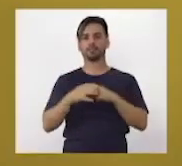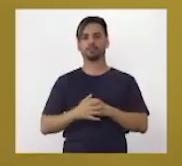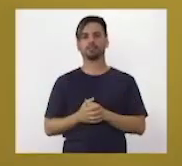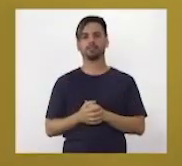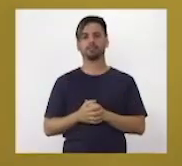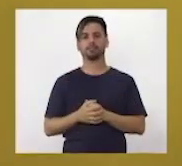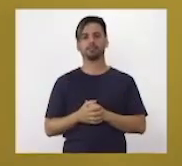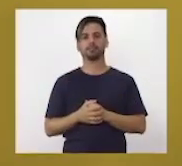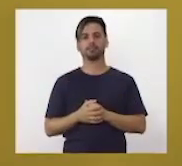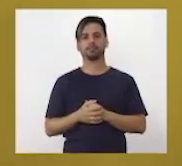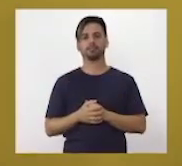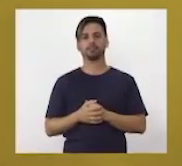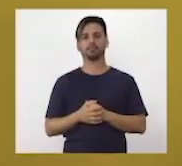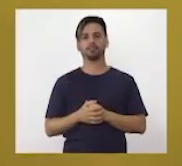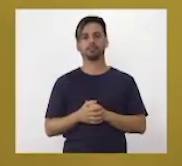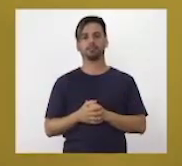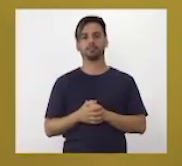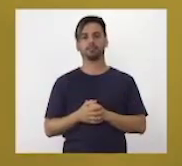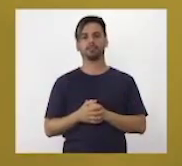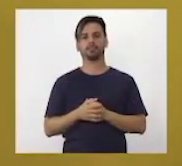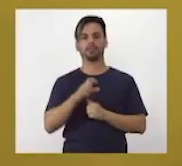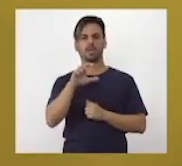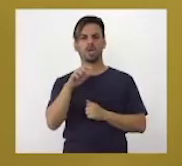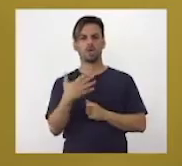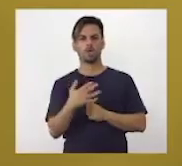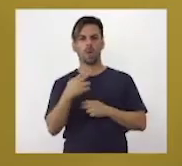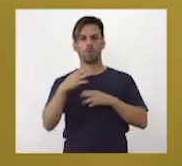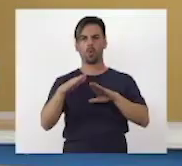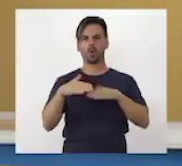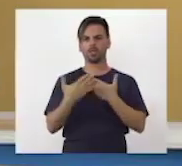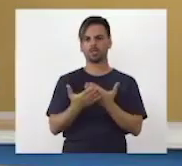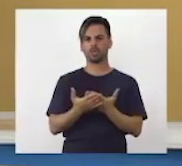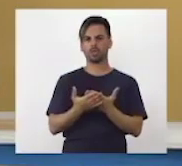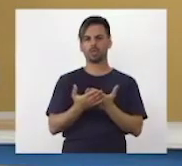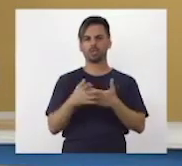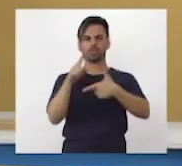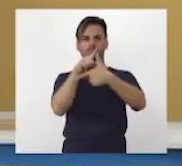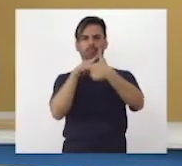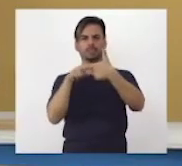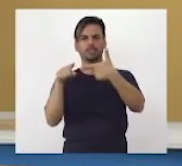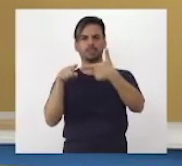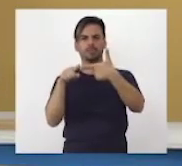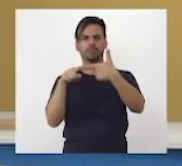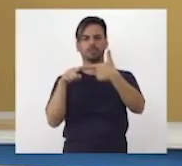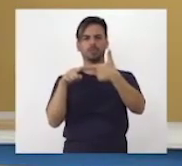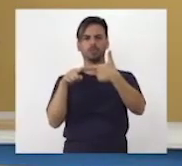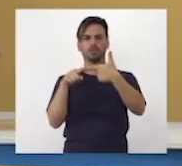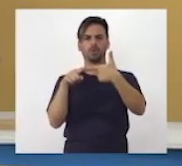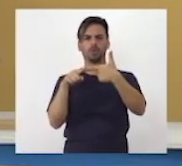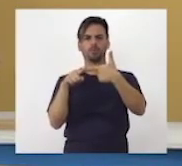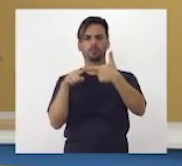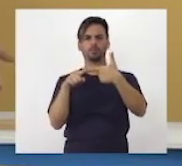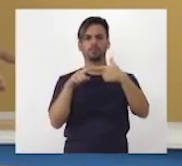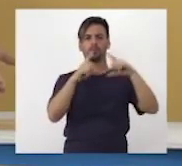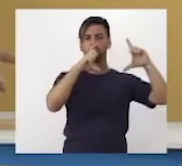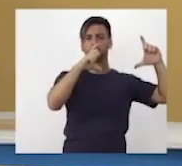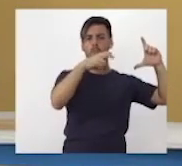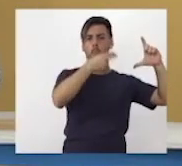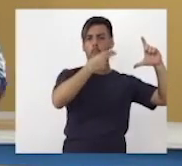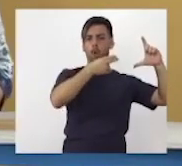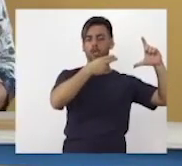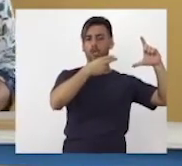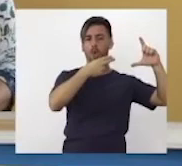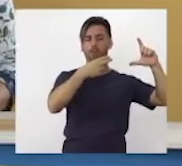¿Y cómo será entonces la división de un polinomio por un monomio? ¿Sí? El polinomio, cuando